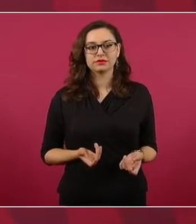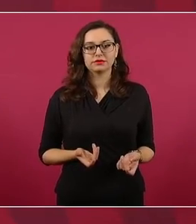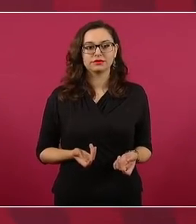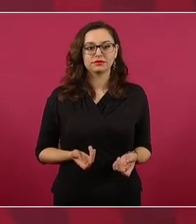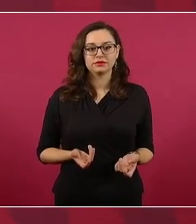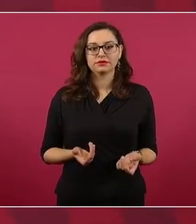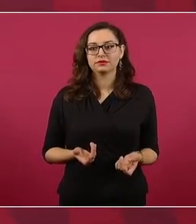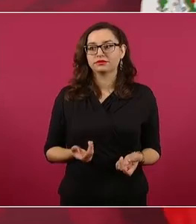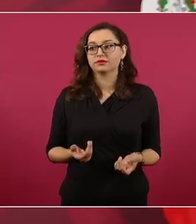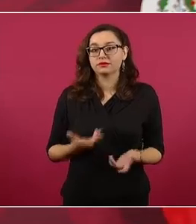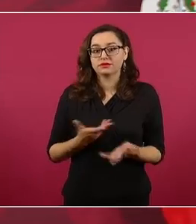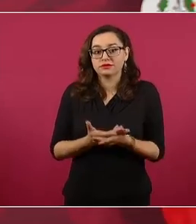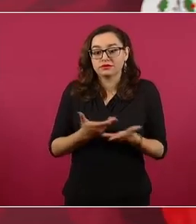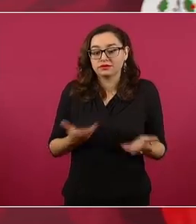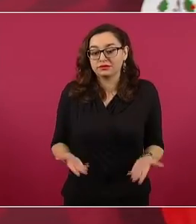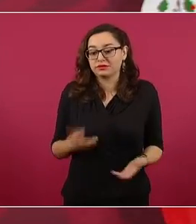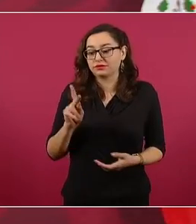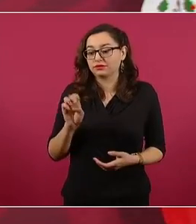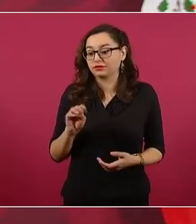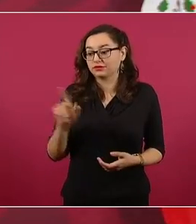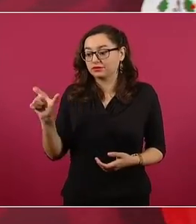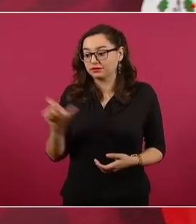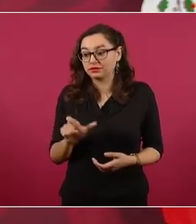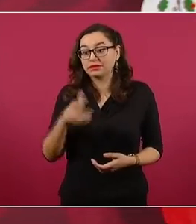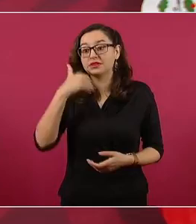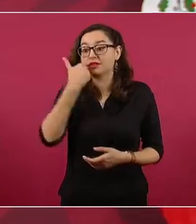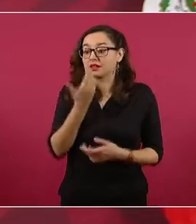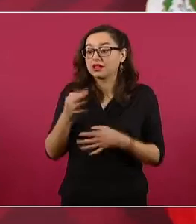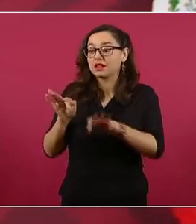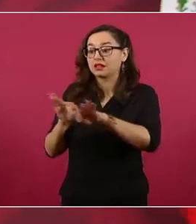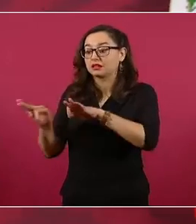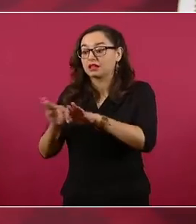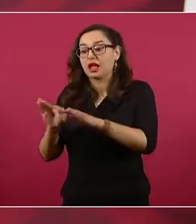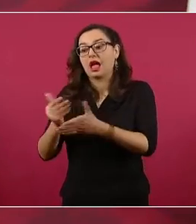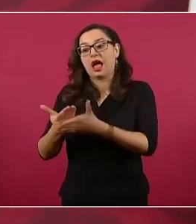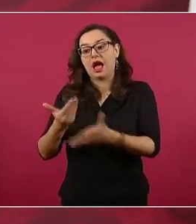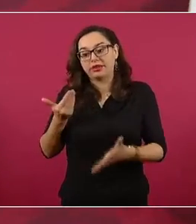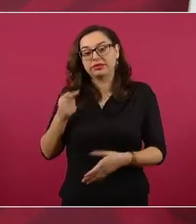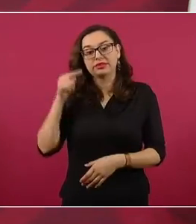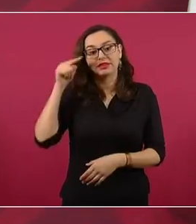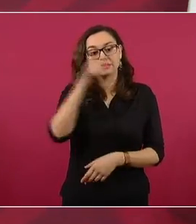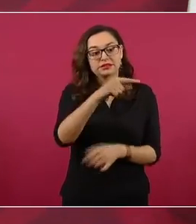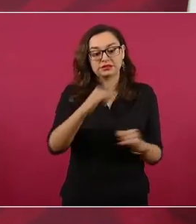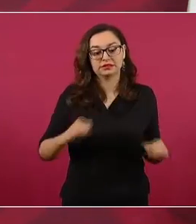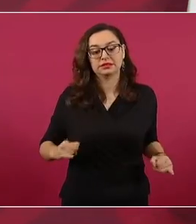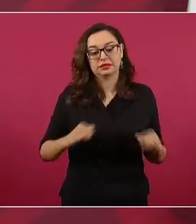Se tiene que pedir permiso Pemex a la CRE.